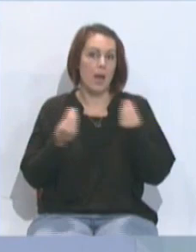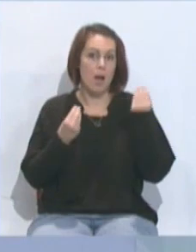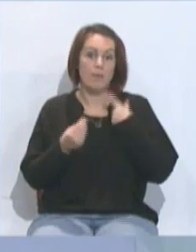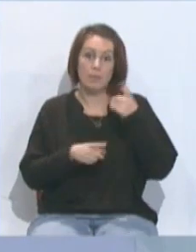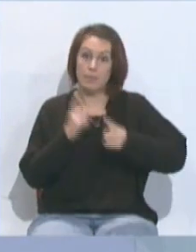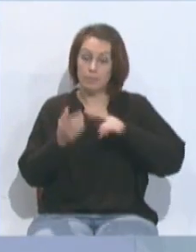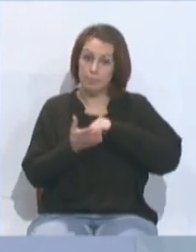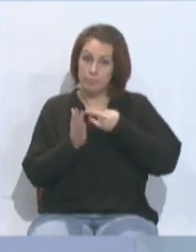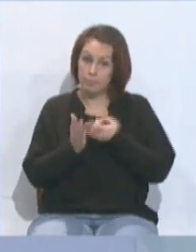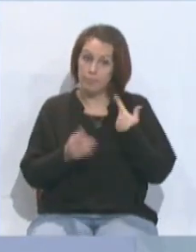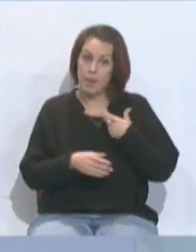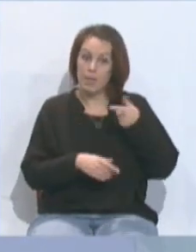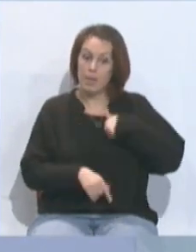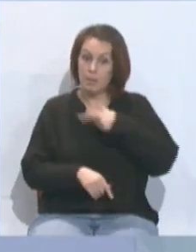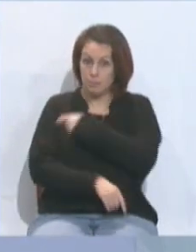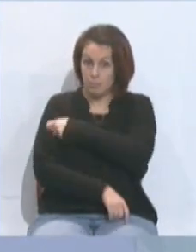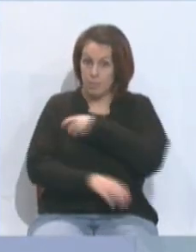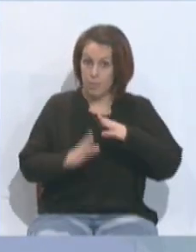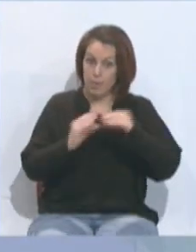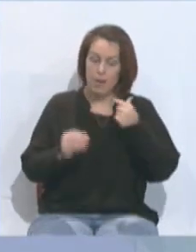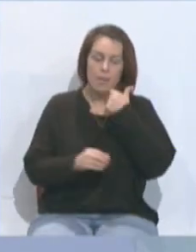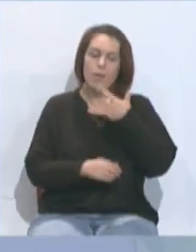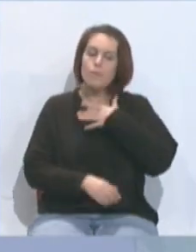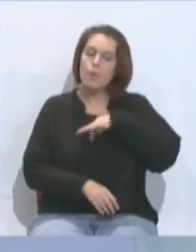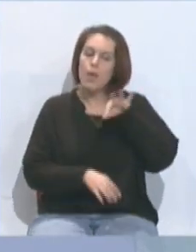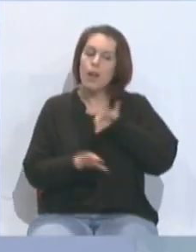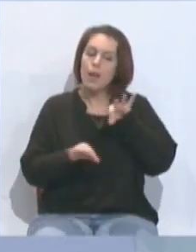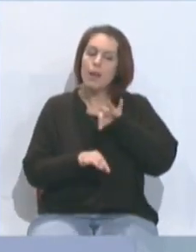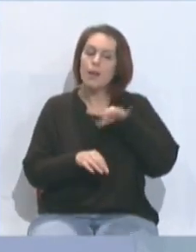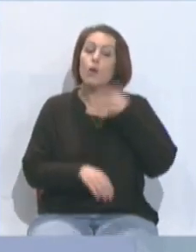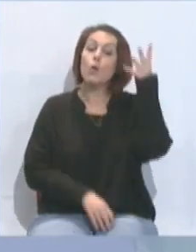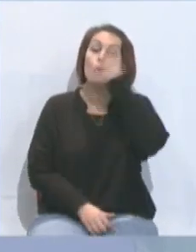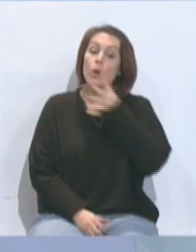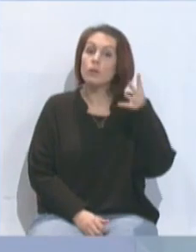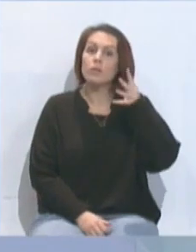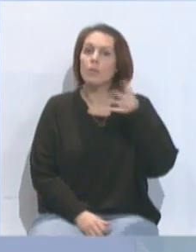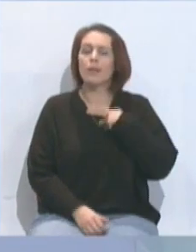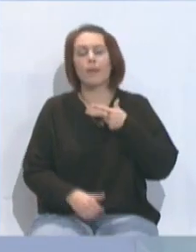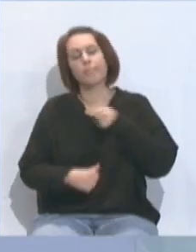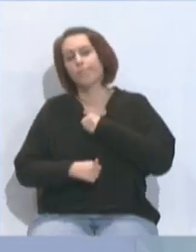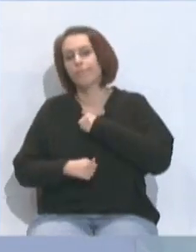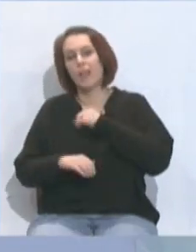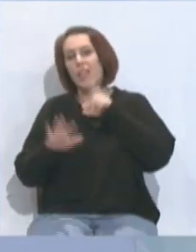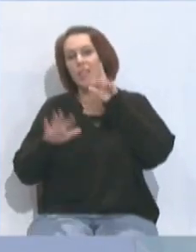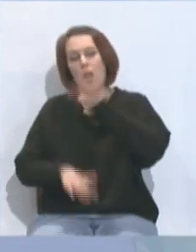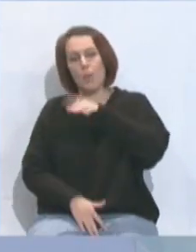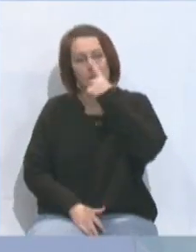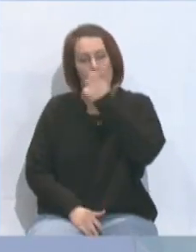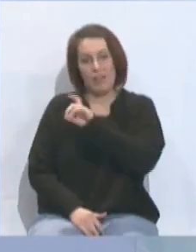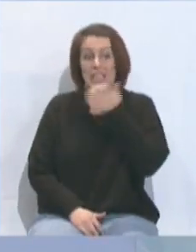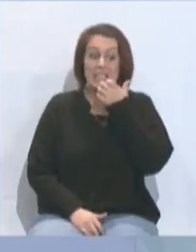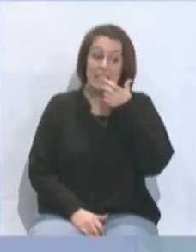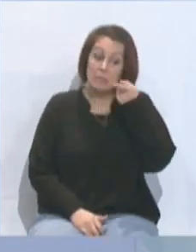Plan de Vacunación de Andalucía ha indicado que podrán elegir recibirla a las cuatro semanas en lugar de esperar cinco meses, si así